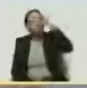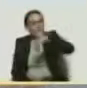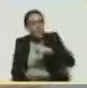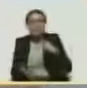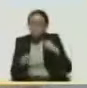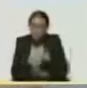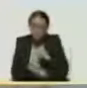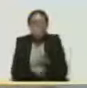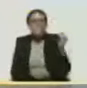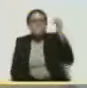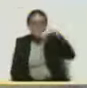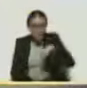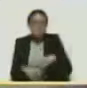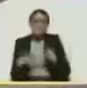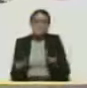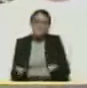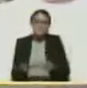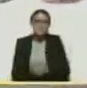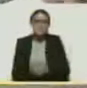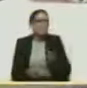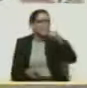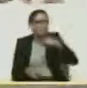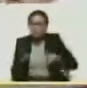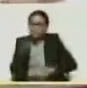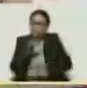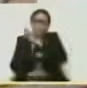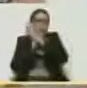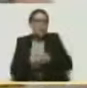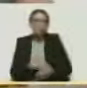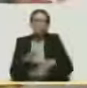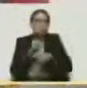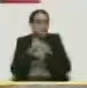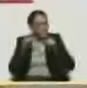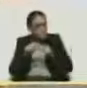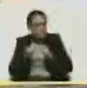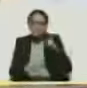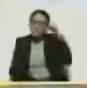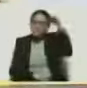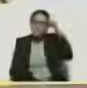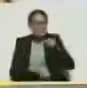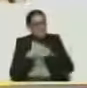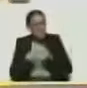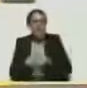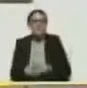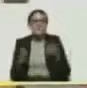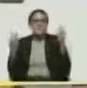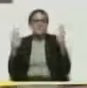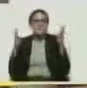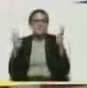las Comunas. Y lo que vamos es ¡pa'lante, compadre! Bueno,